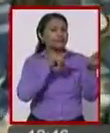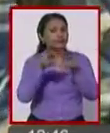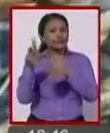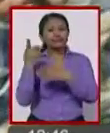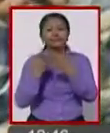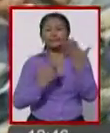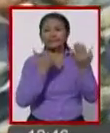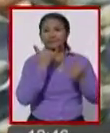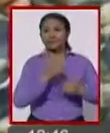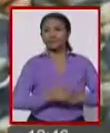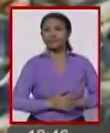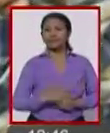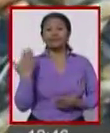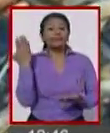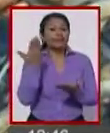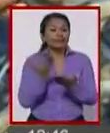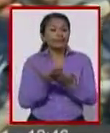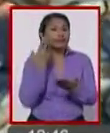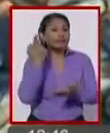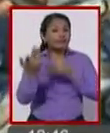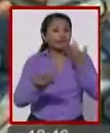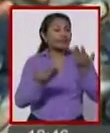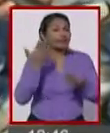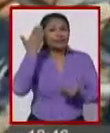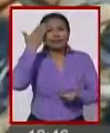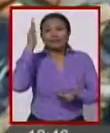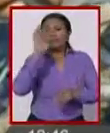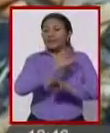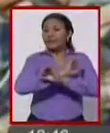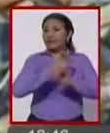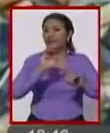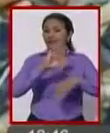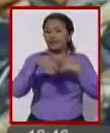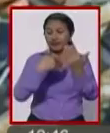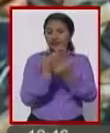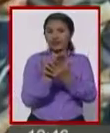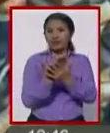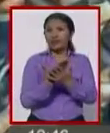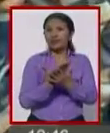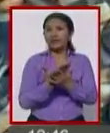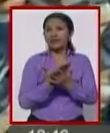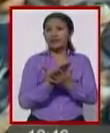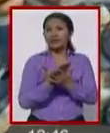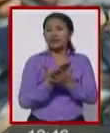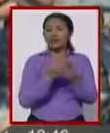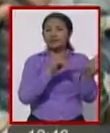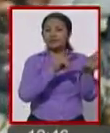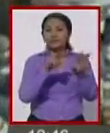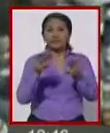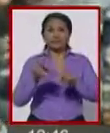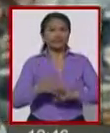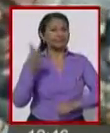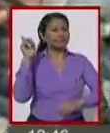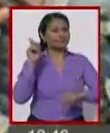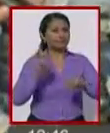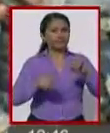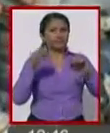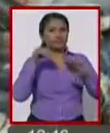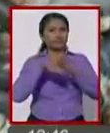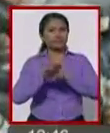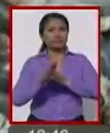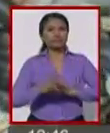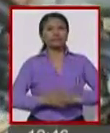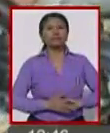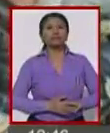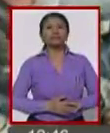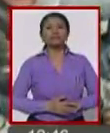a ver las tiendas? Sí, no, he llegado a ver el incendio. No he visto las tiendas, nadie ha visto. Todo estaba así como ustedes lo ven, ¿no? ¿Nadie puede entrar? No, nadie puede